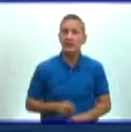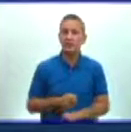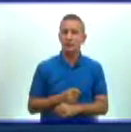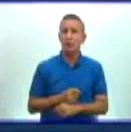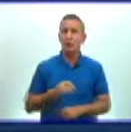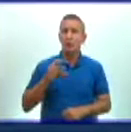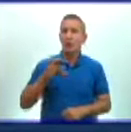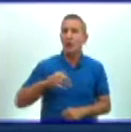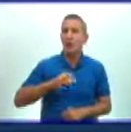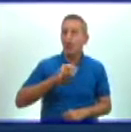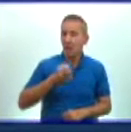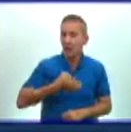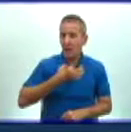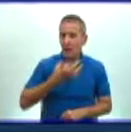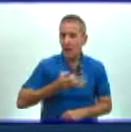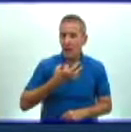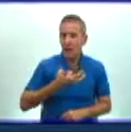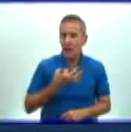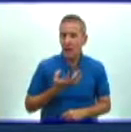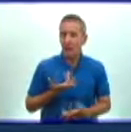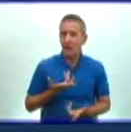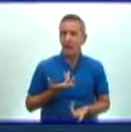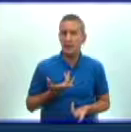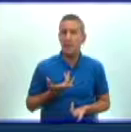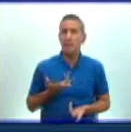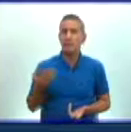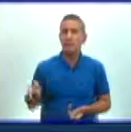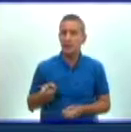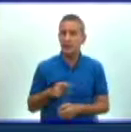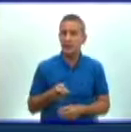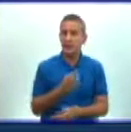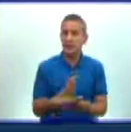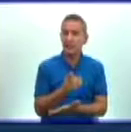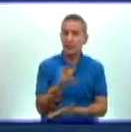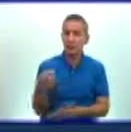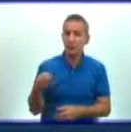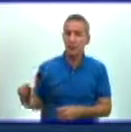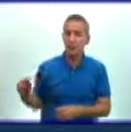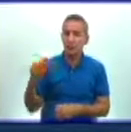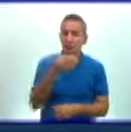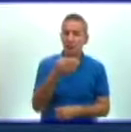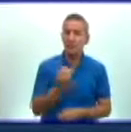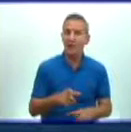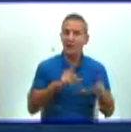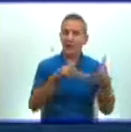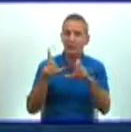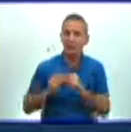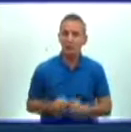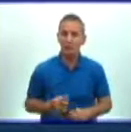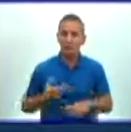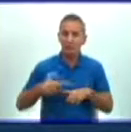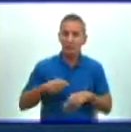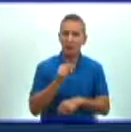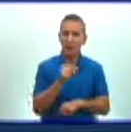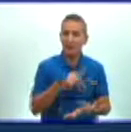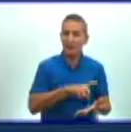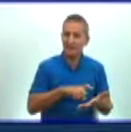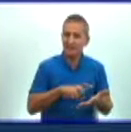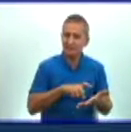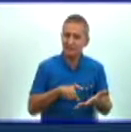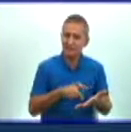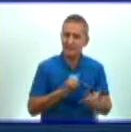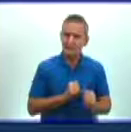históricos, pero en ese texto yo estoy hablando del buen maestro y estoy diciendo que es un surtidor